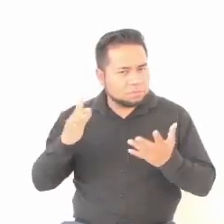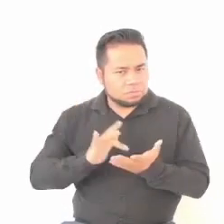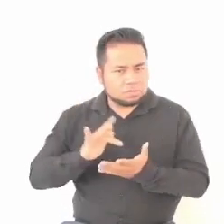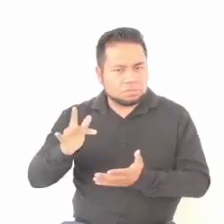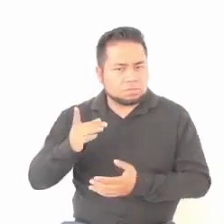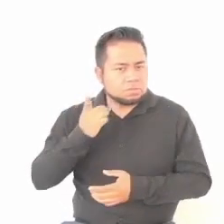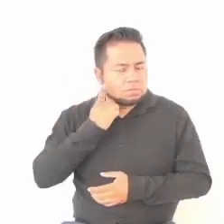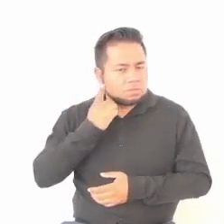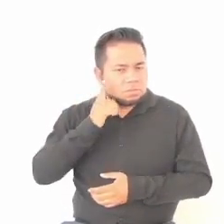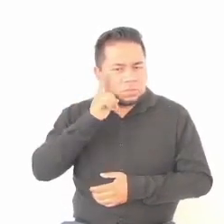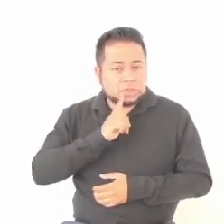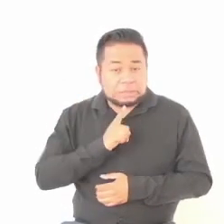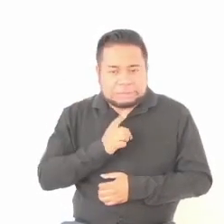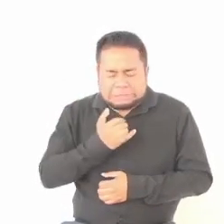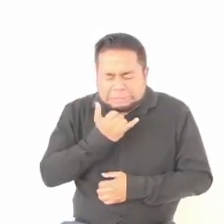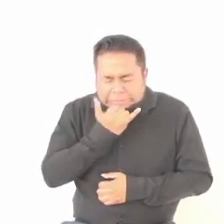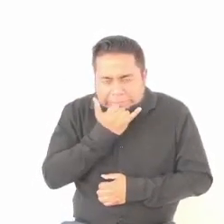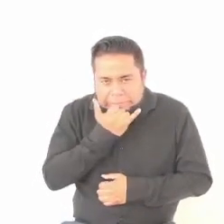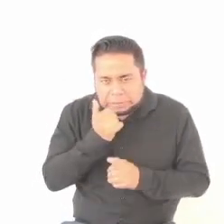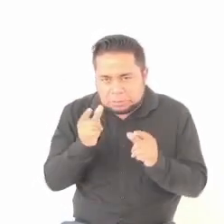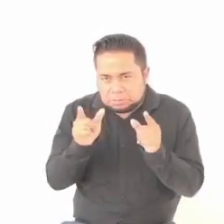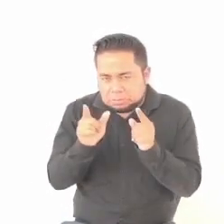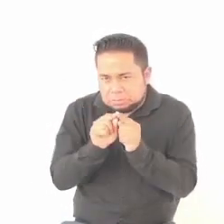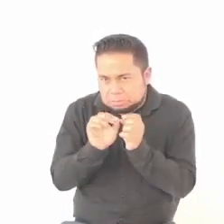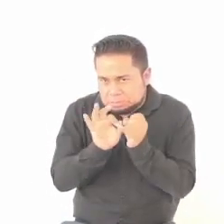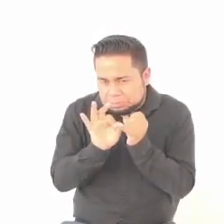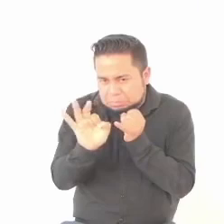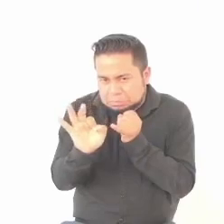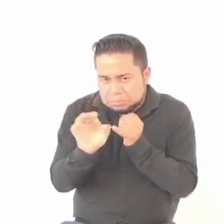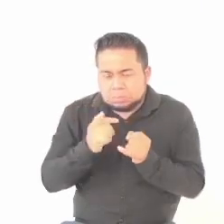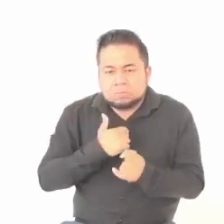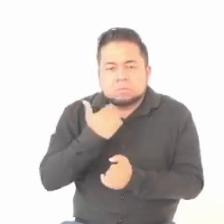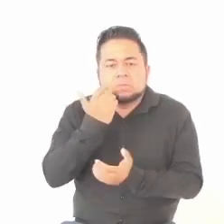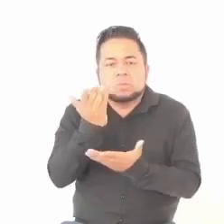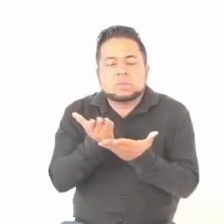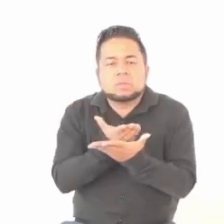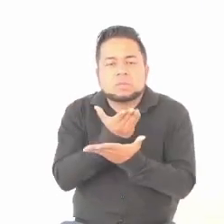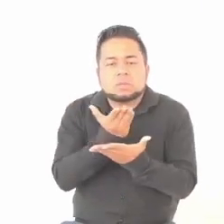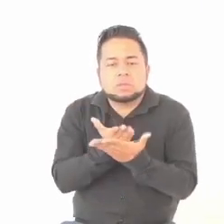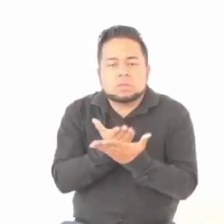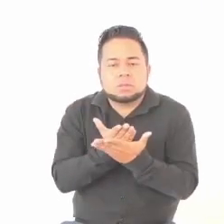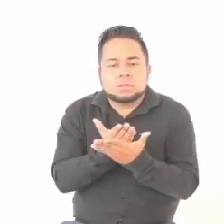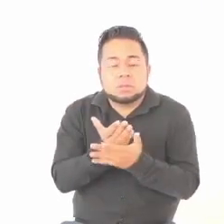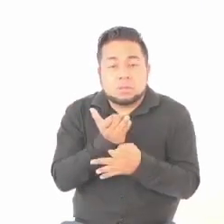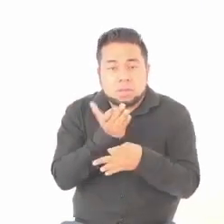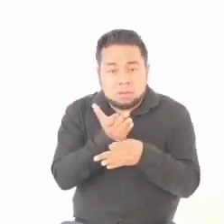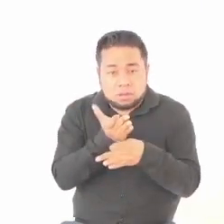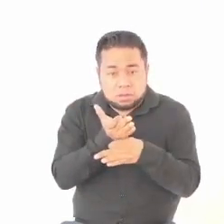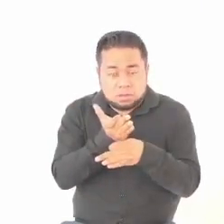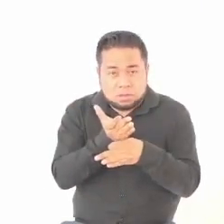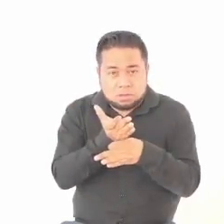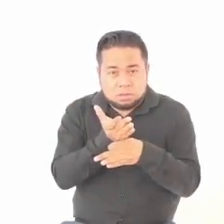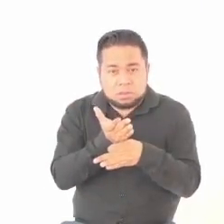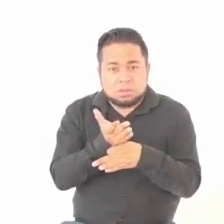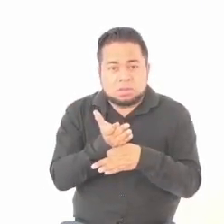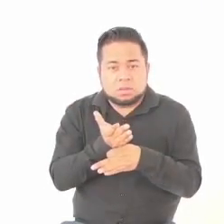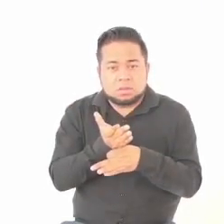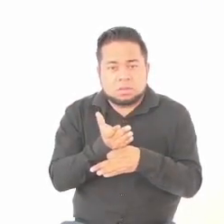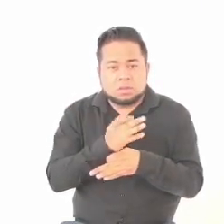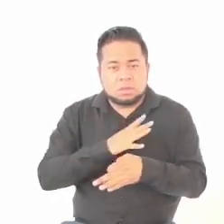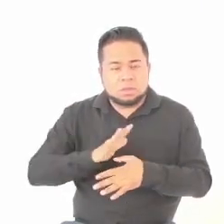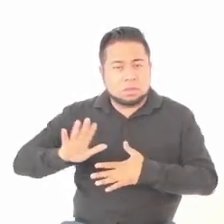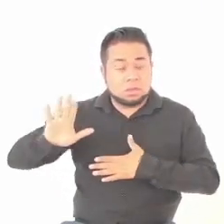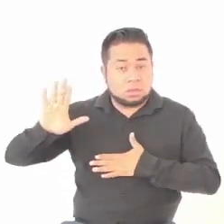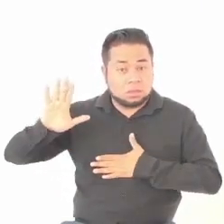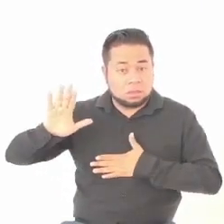Gracias, diputada. Por último, perdón, Liz. Perdón. Por último, quisiera pedirle que a partir de este momento hagamos